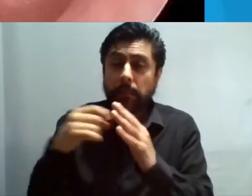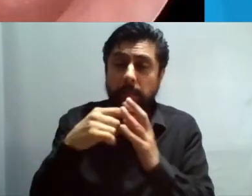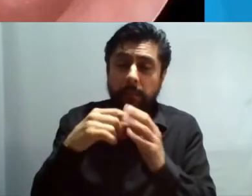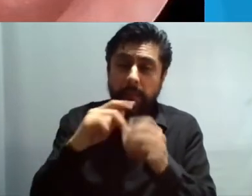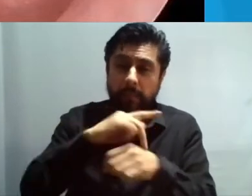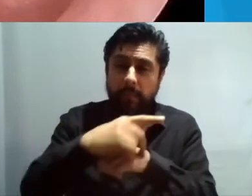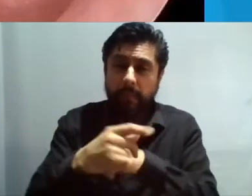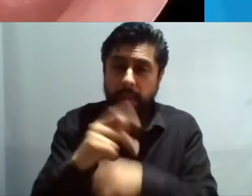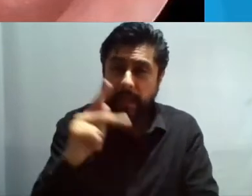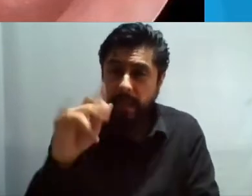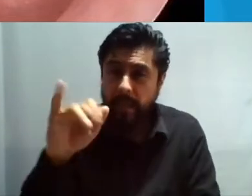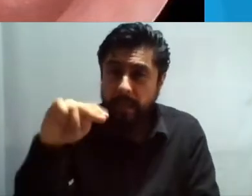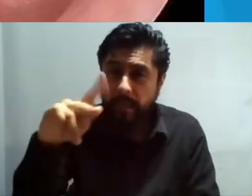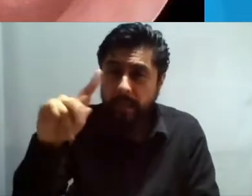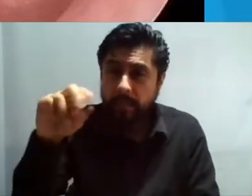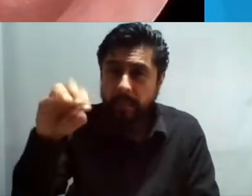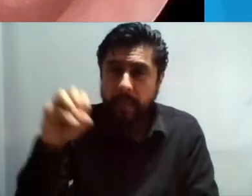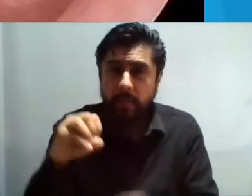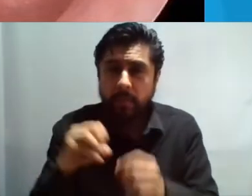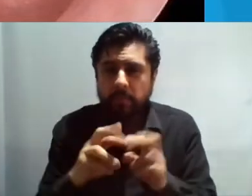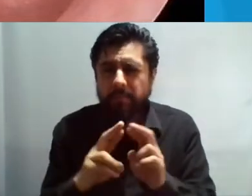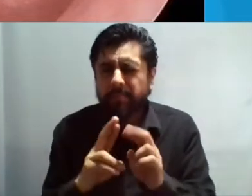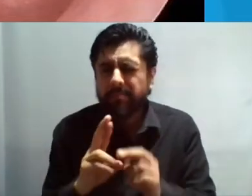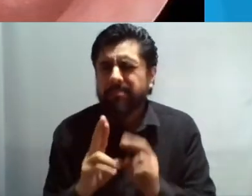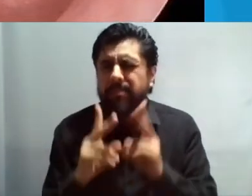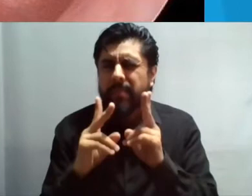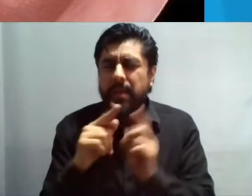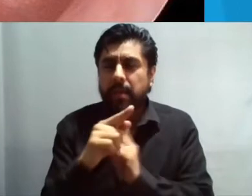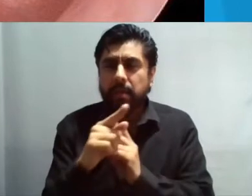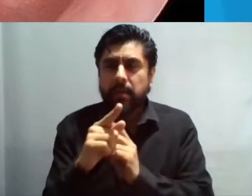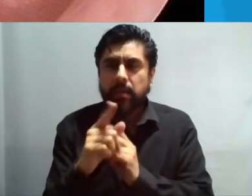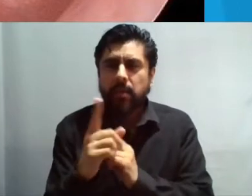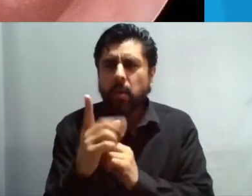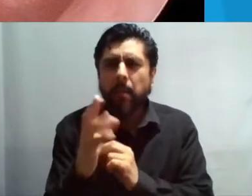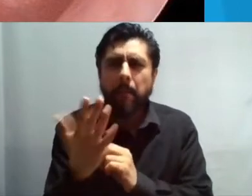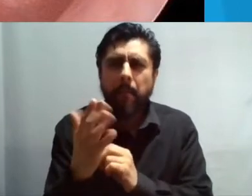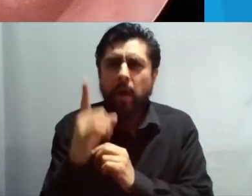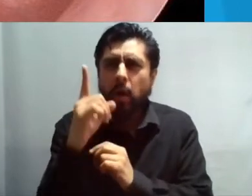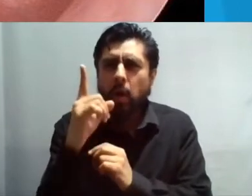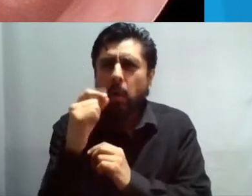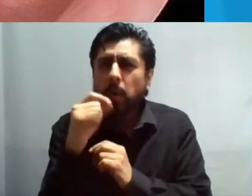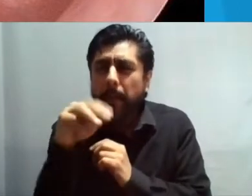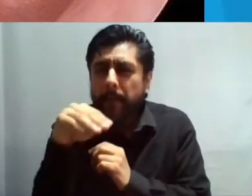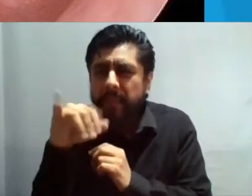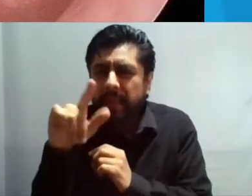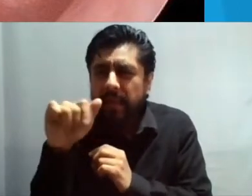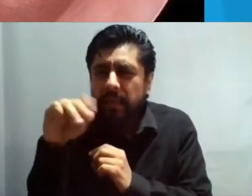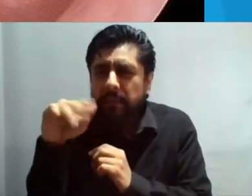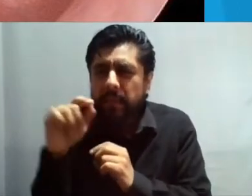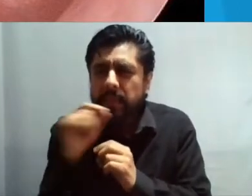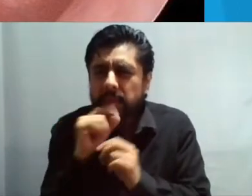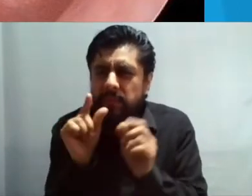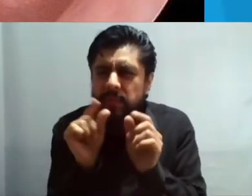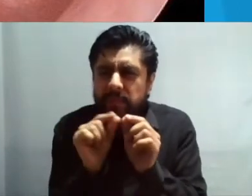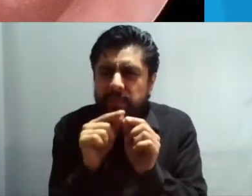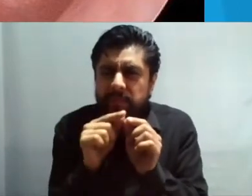una membrana que cuando mucho medirá 1 milímetro y en las zonas más delgadas probablemente medio milímetro. Es